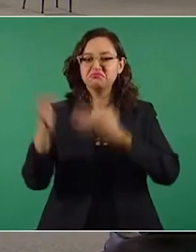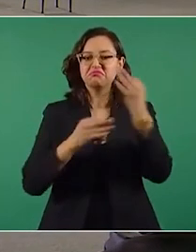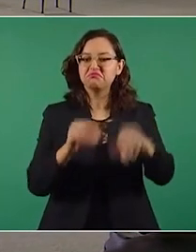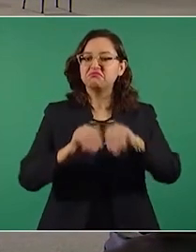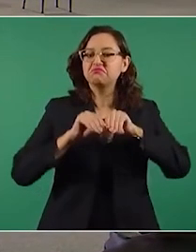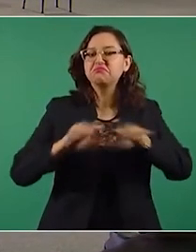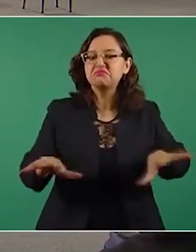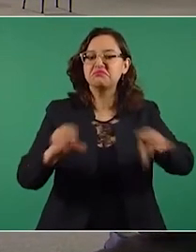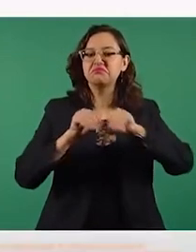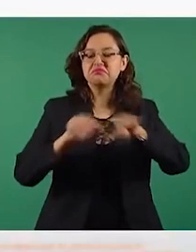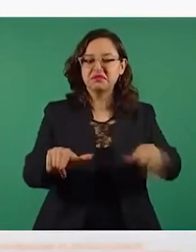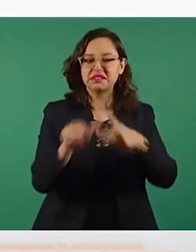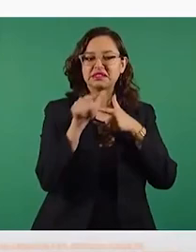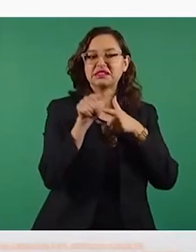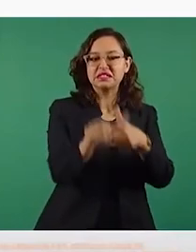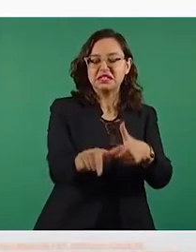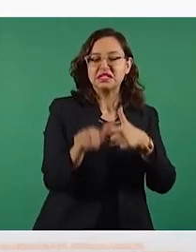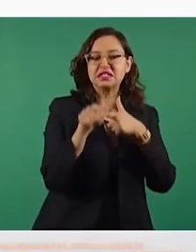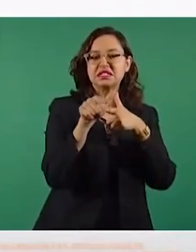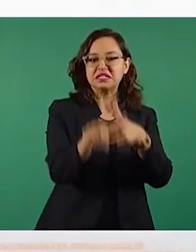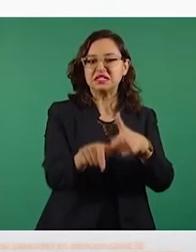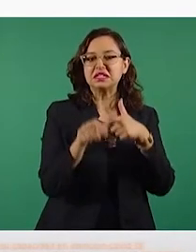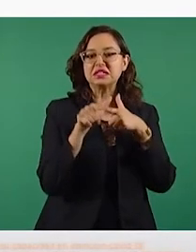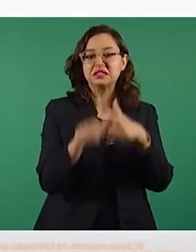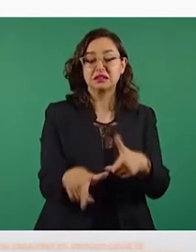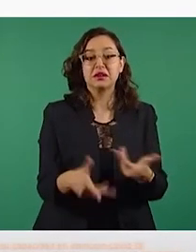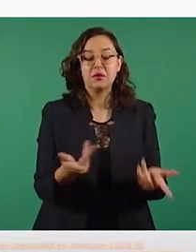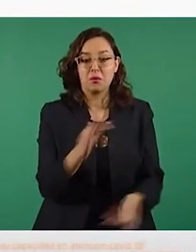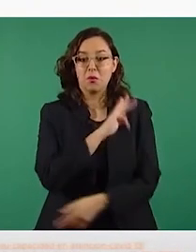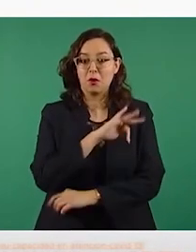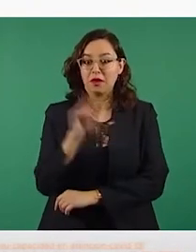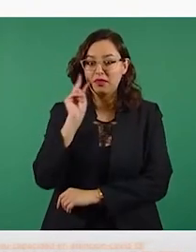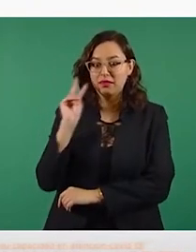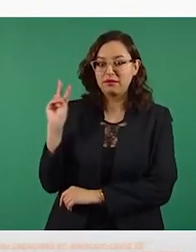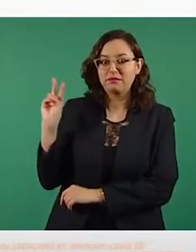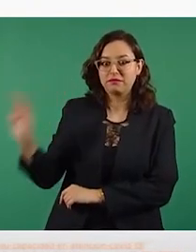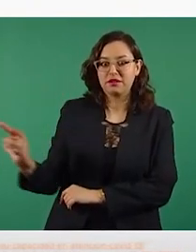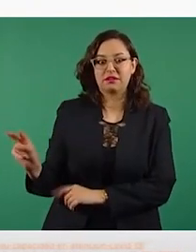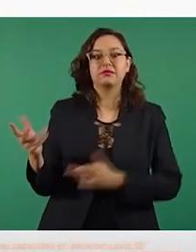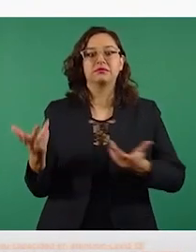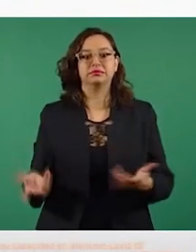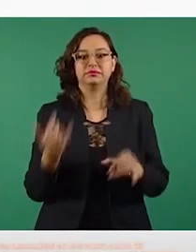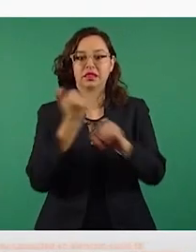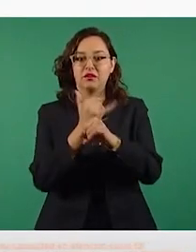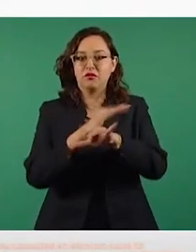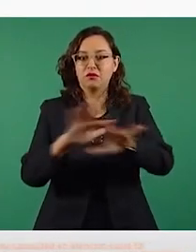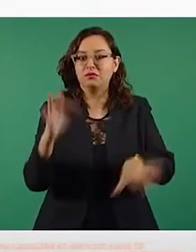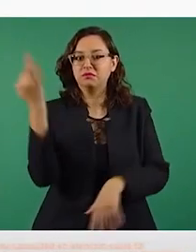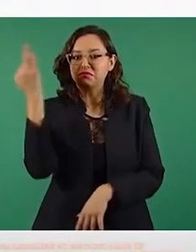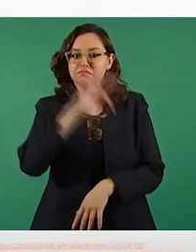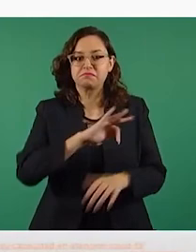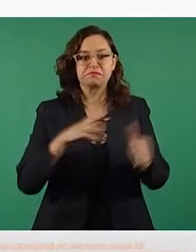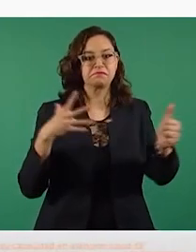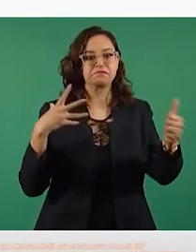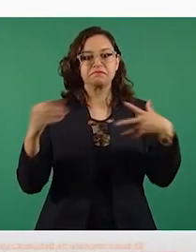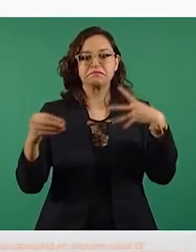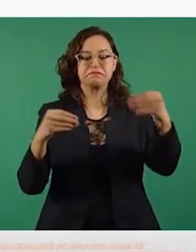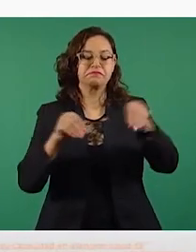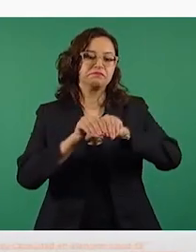de Ciro Gómez Leiva y varias notas que hicieron ecos de esta información falsa. Está el